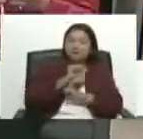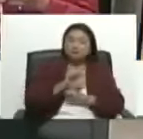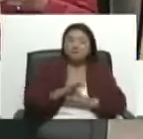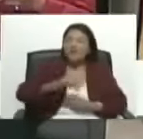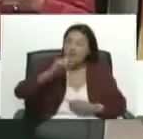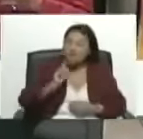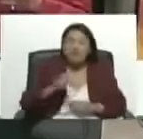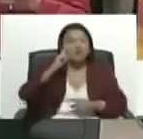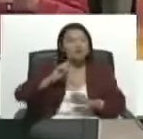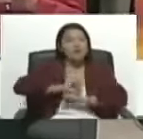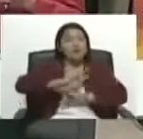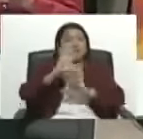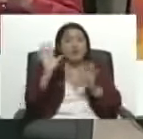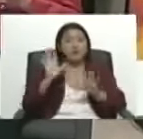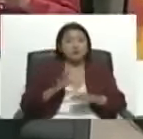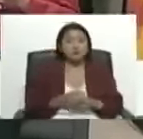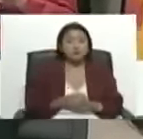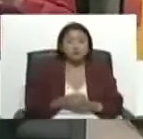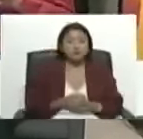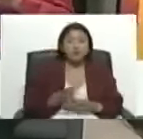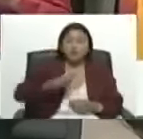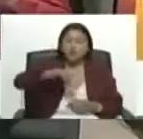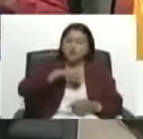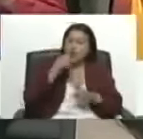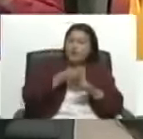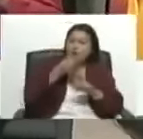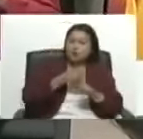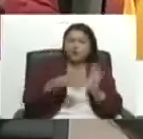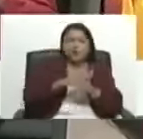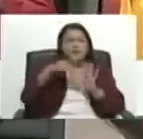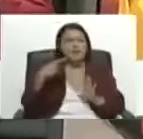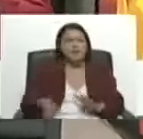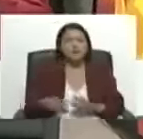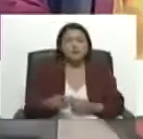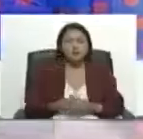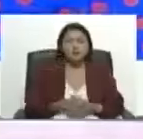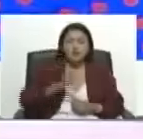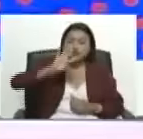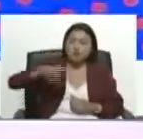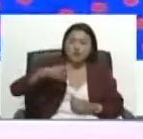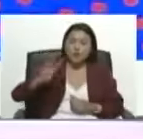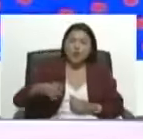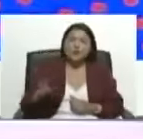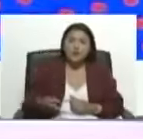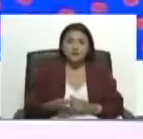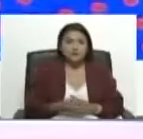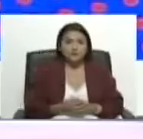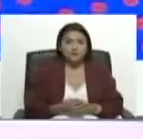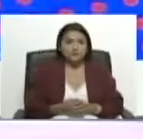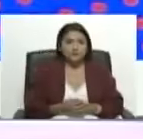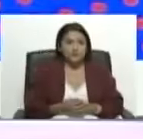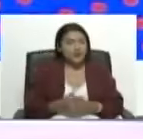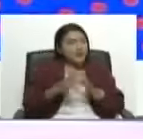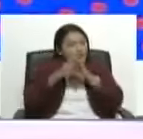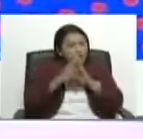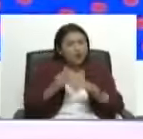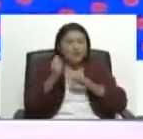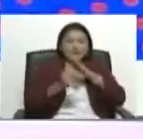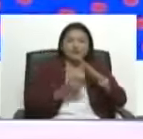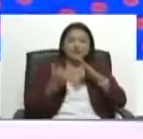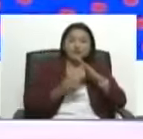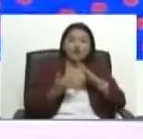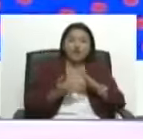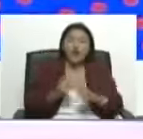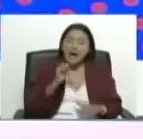claro, que nosotros vamos a defender nuestros derechos sobre la Guayana Esequiba en todos los ámbitos. La vamos a